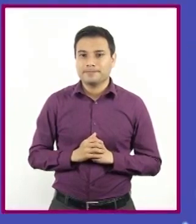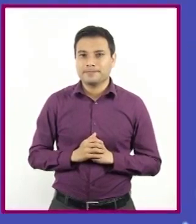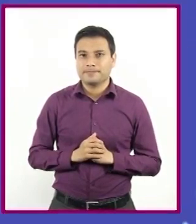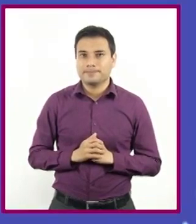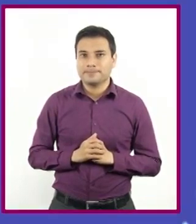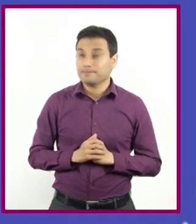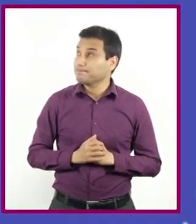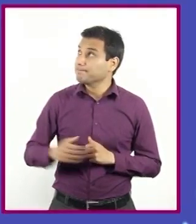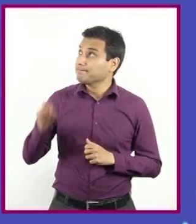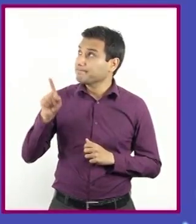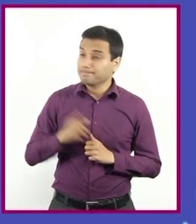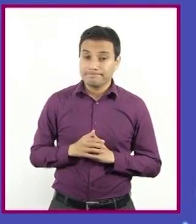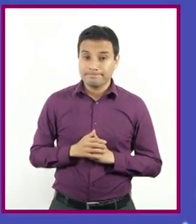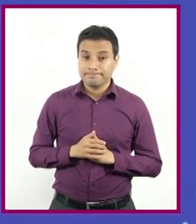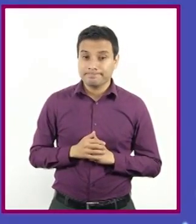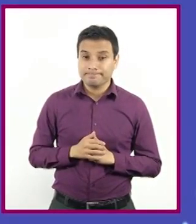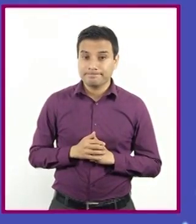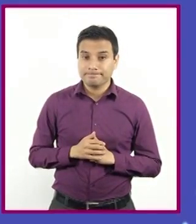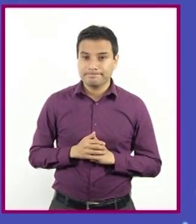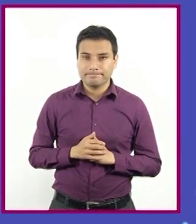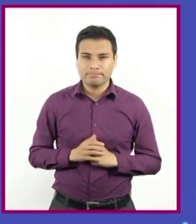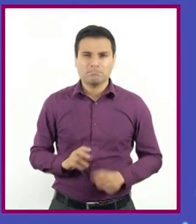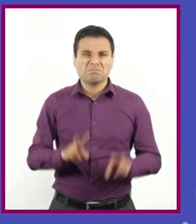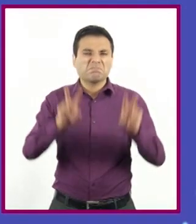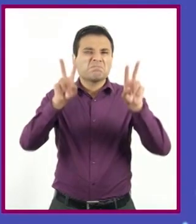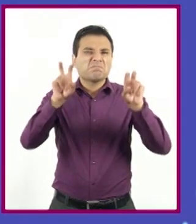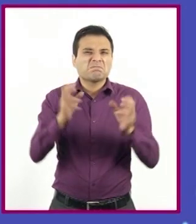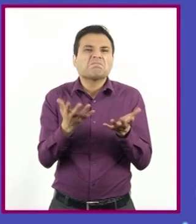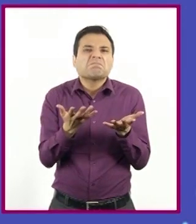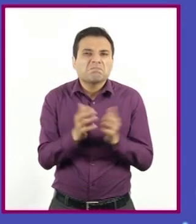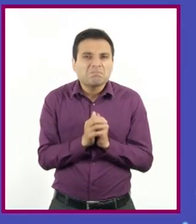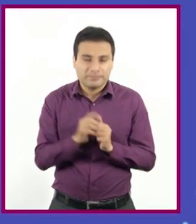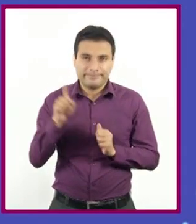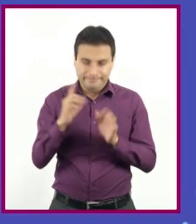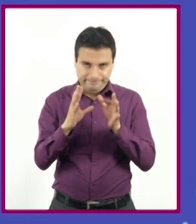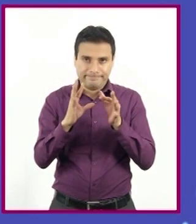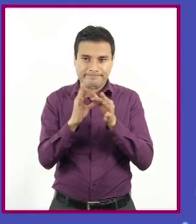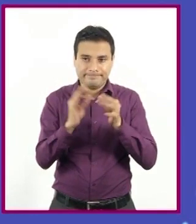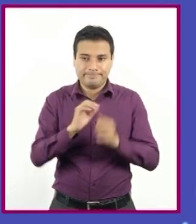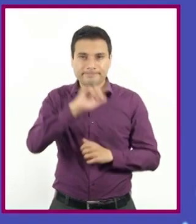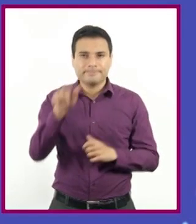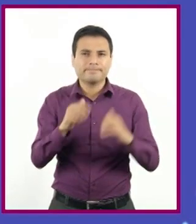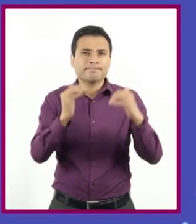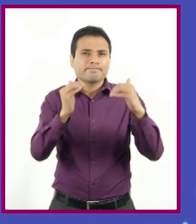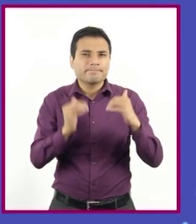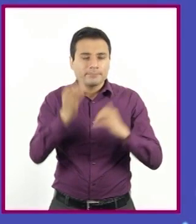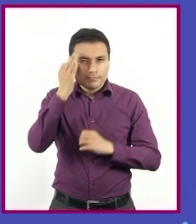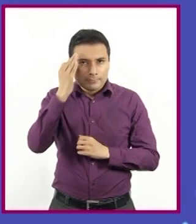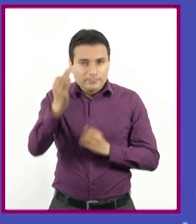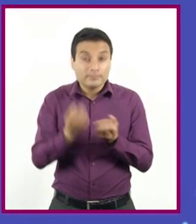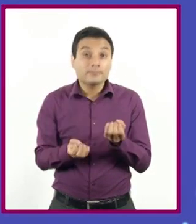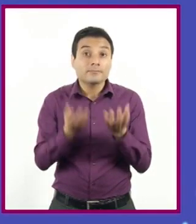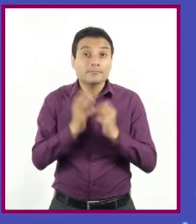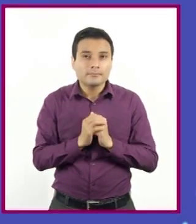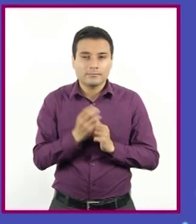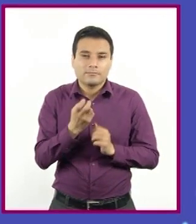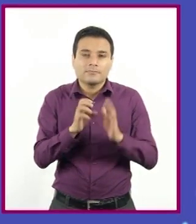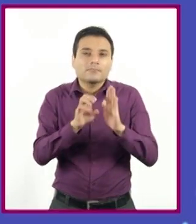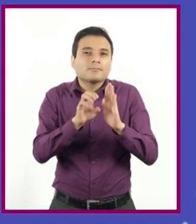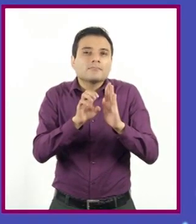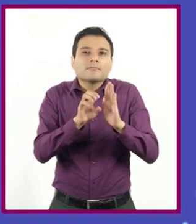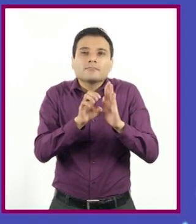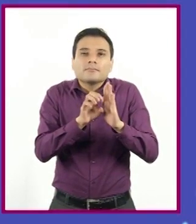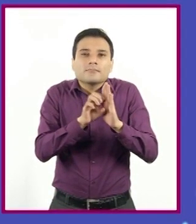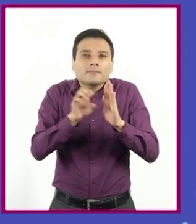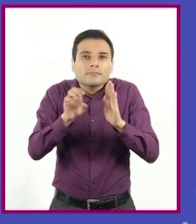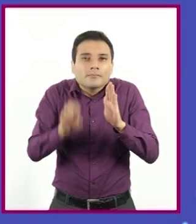tenemos escrito de qué trata nuestro programa, seguido del tiempo. Ese es un ejemplo de